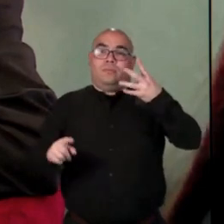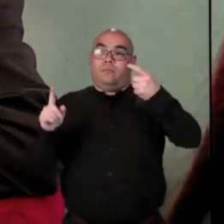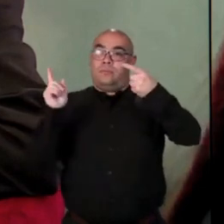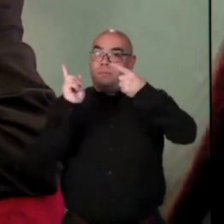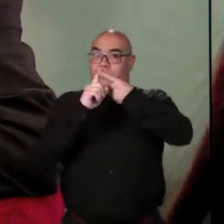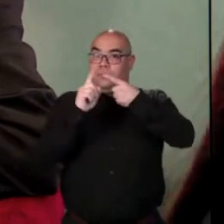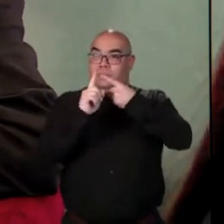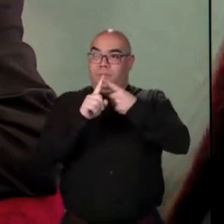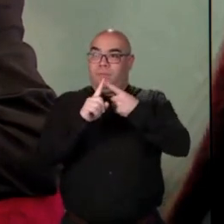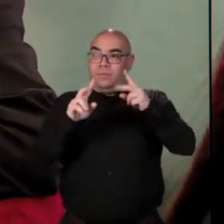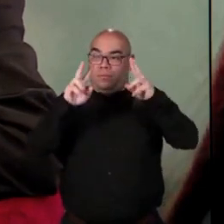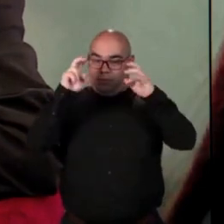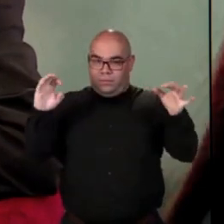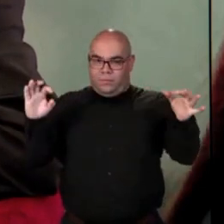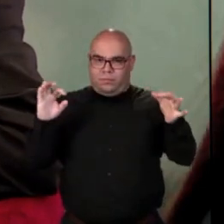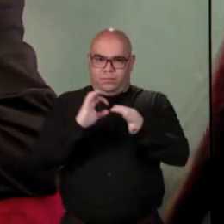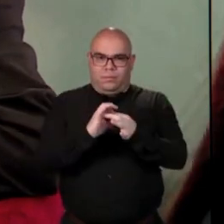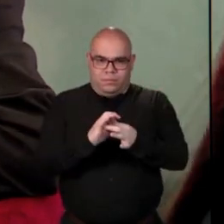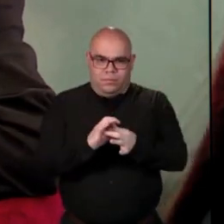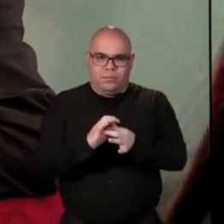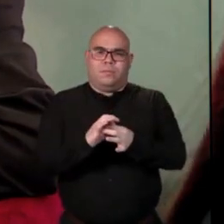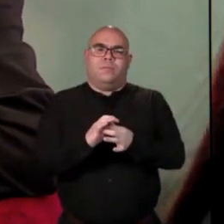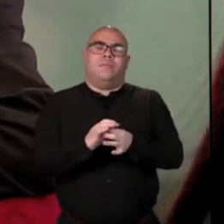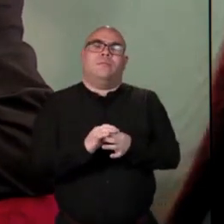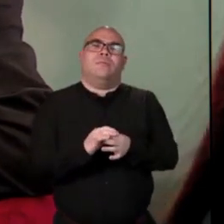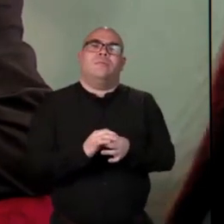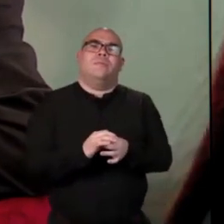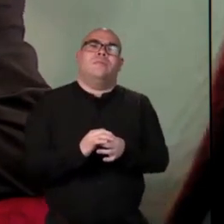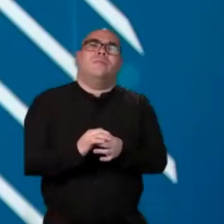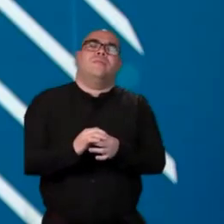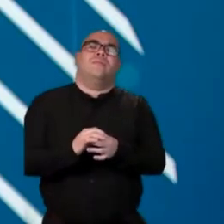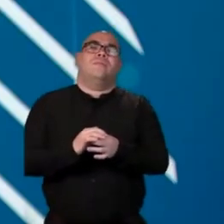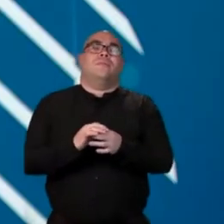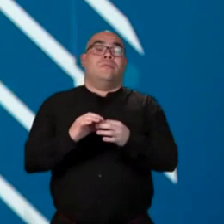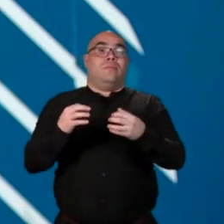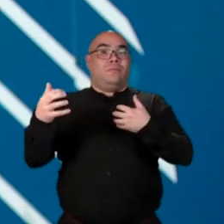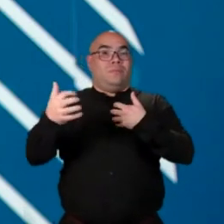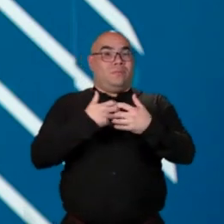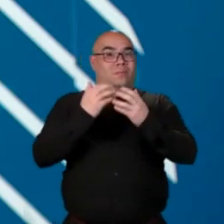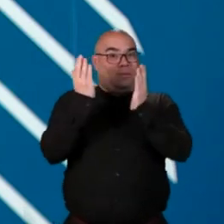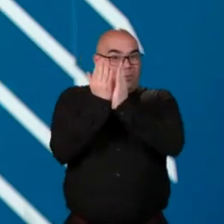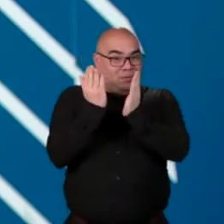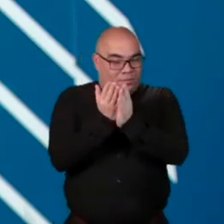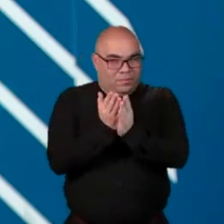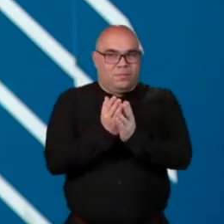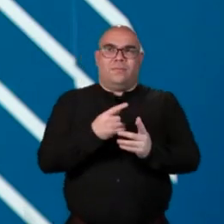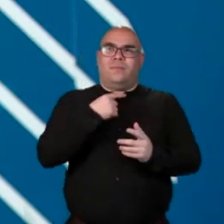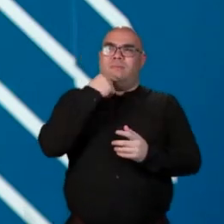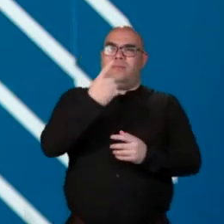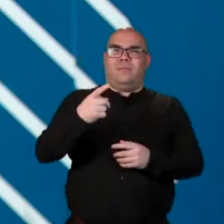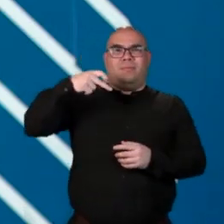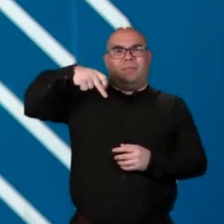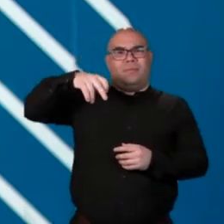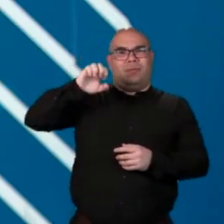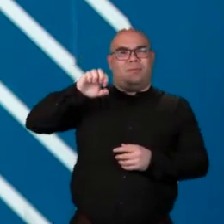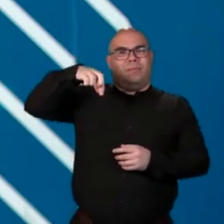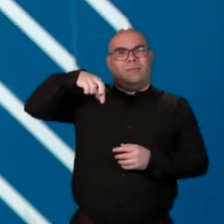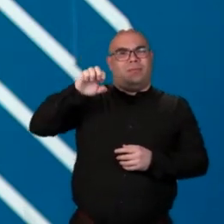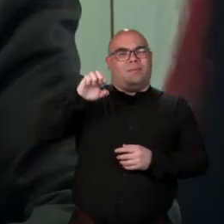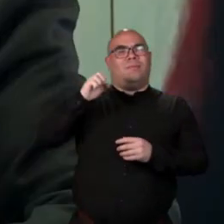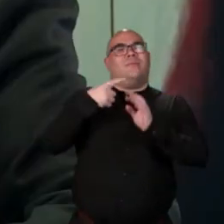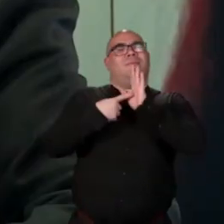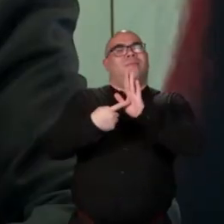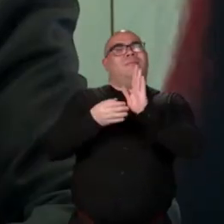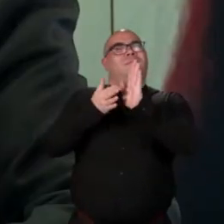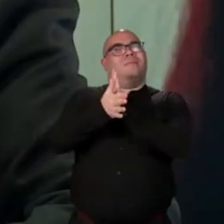de la articulación del sistema educativo. Segundo, lo mencionó también Pepe en su intervención,